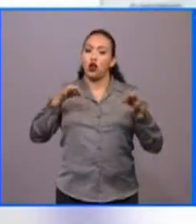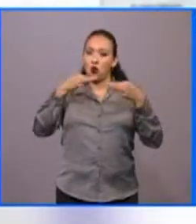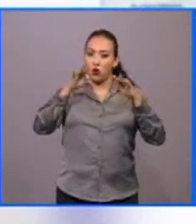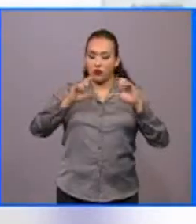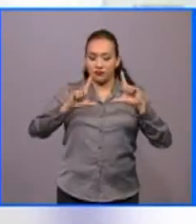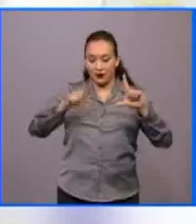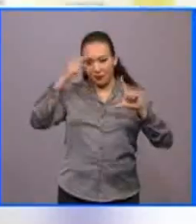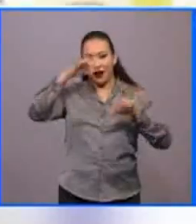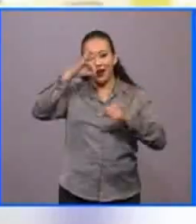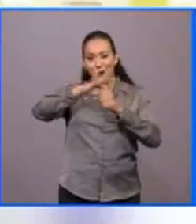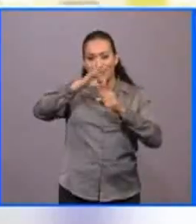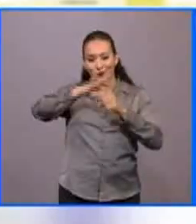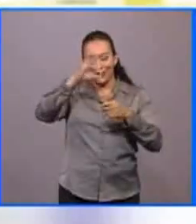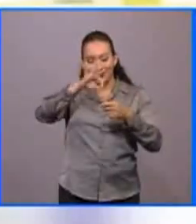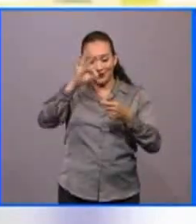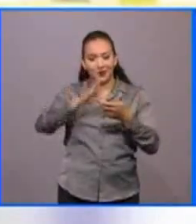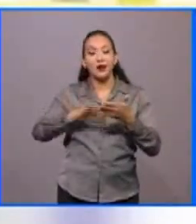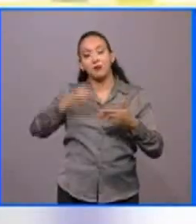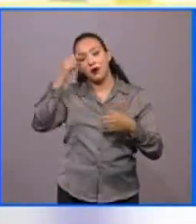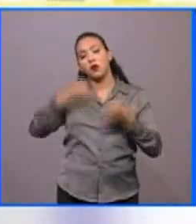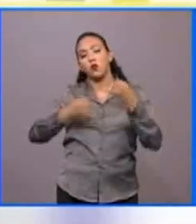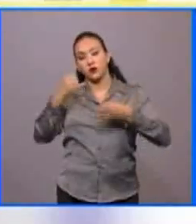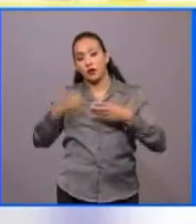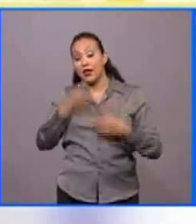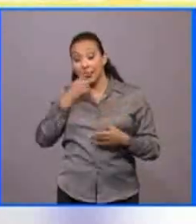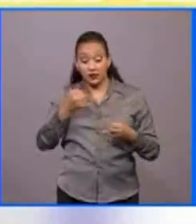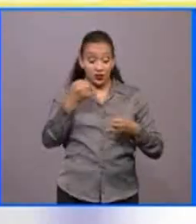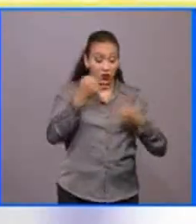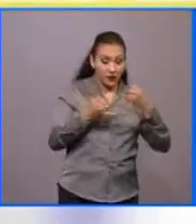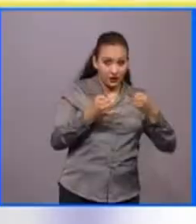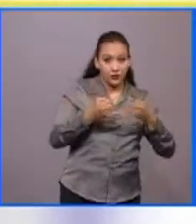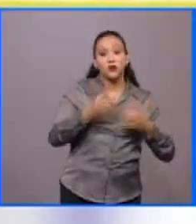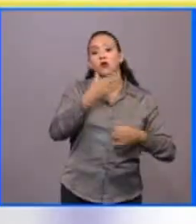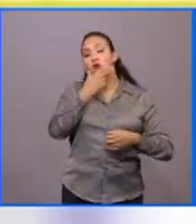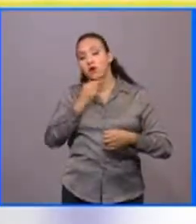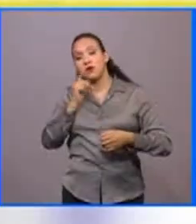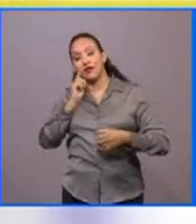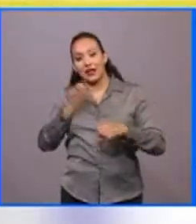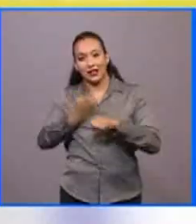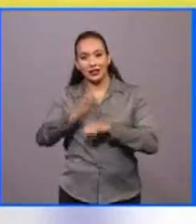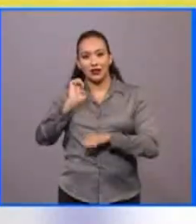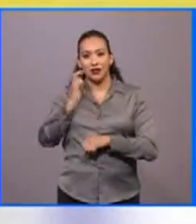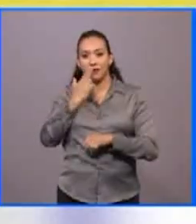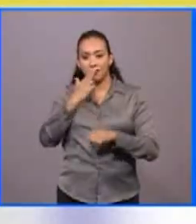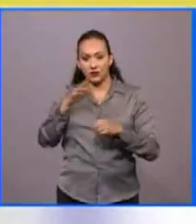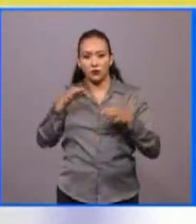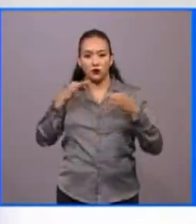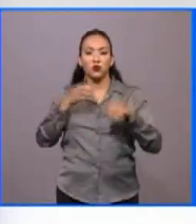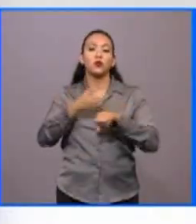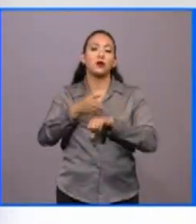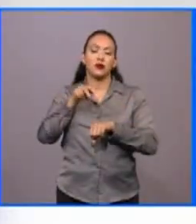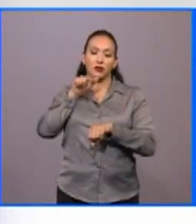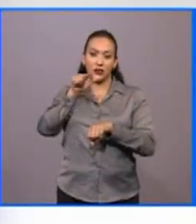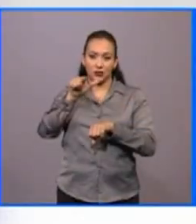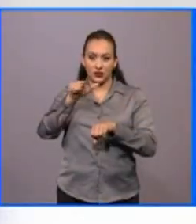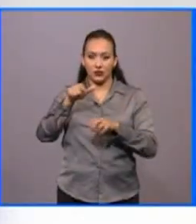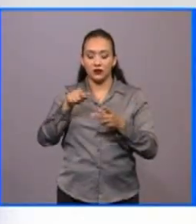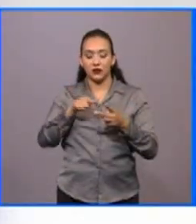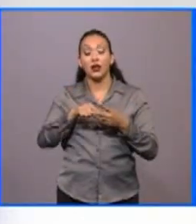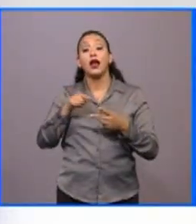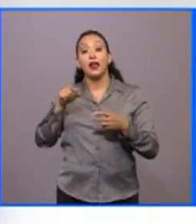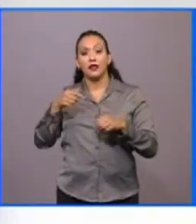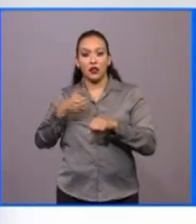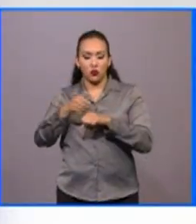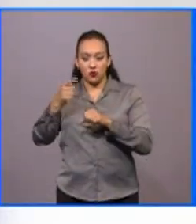de distrito. Advierte que la boleta para juezas y jueces de distrito para el estado de Chihuahua, circuito 17, distrito